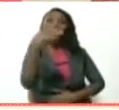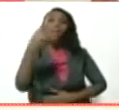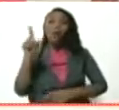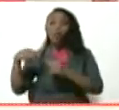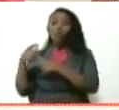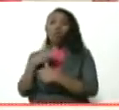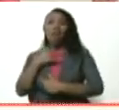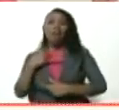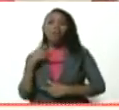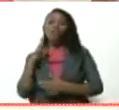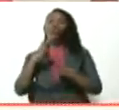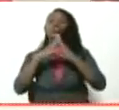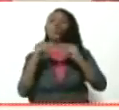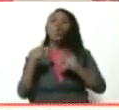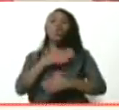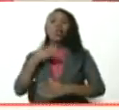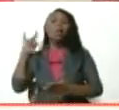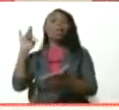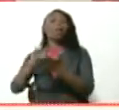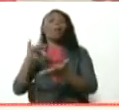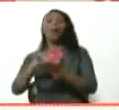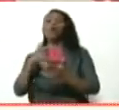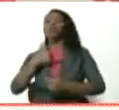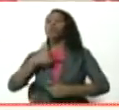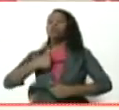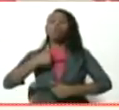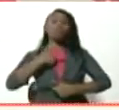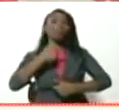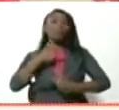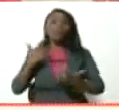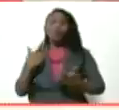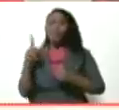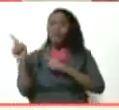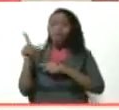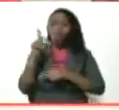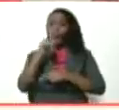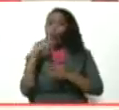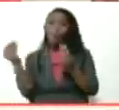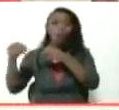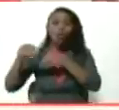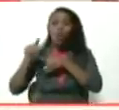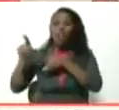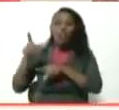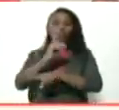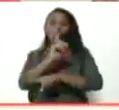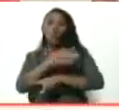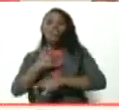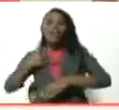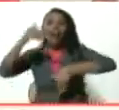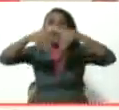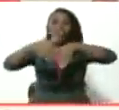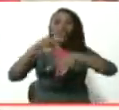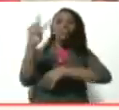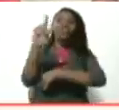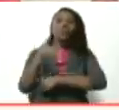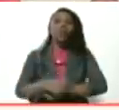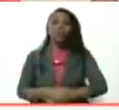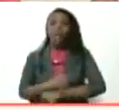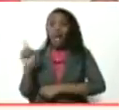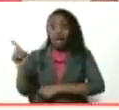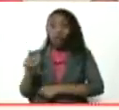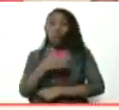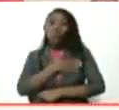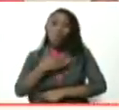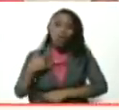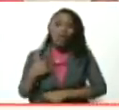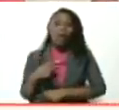también, todos quieren ser candidatos y no se van a poner de acuerdo. ¿Qué quieren ellos? Que no haya elecciones en Venezuela. Eso es lo que ellos